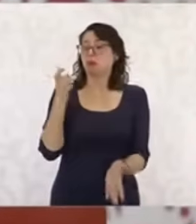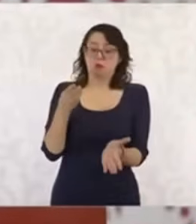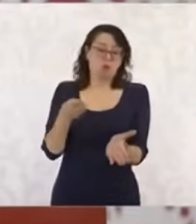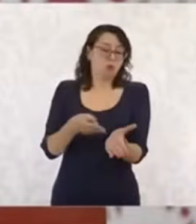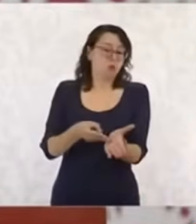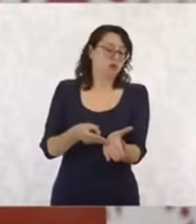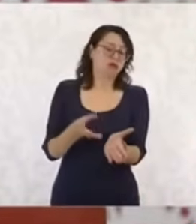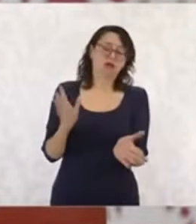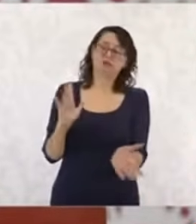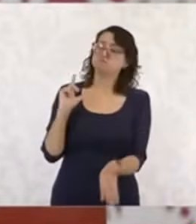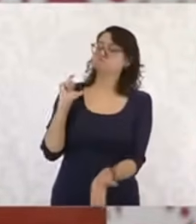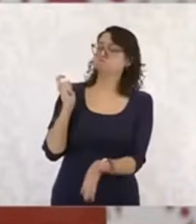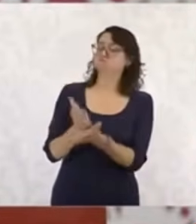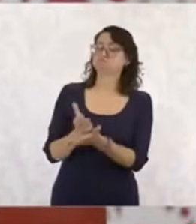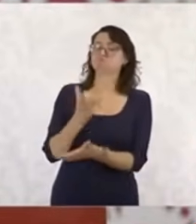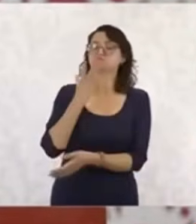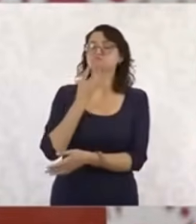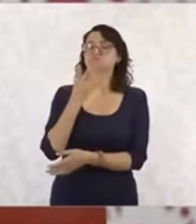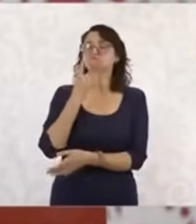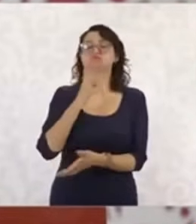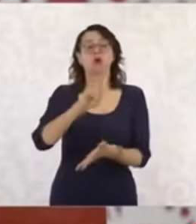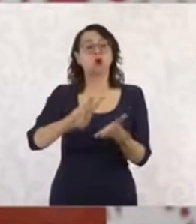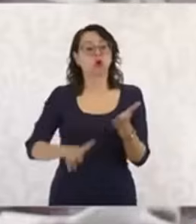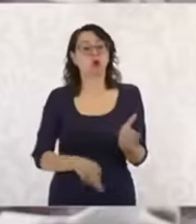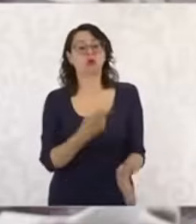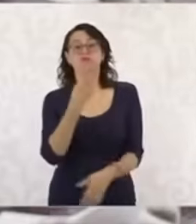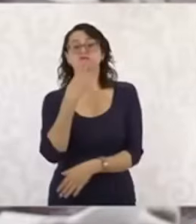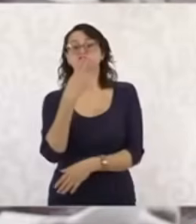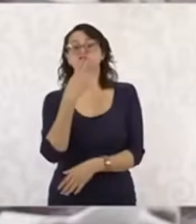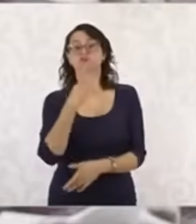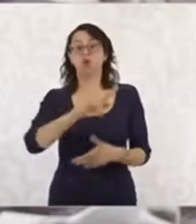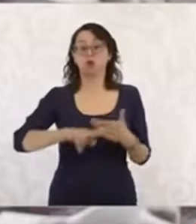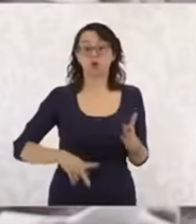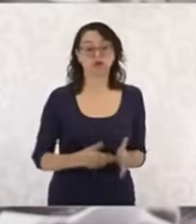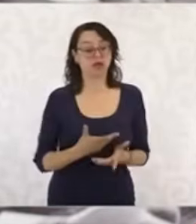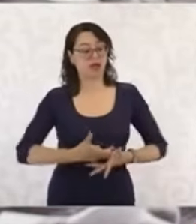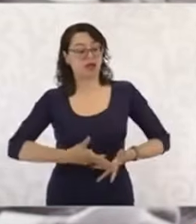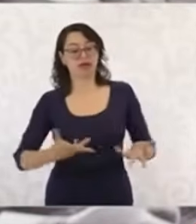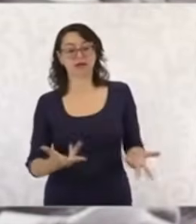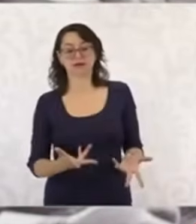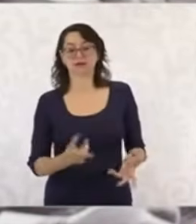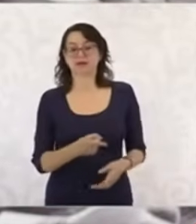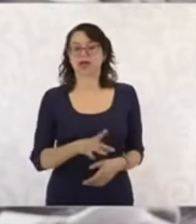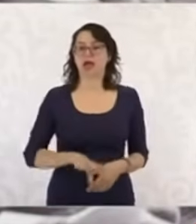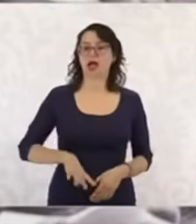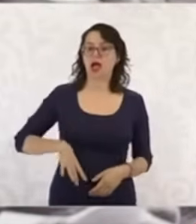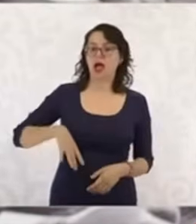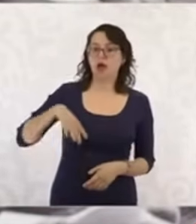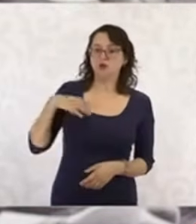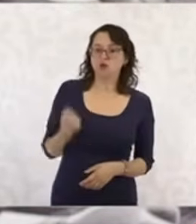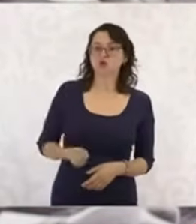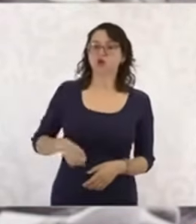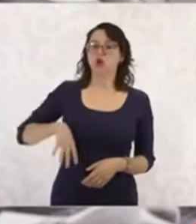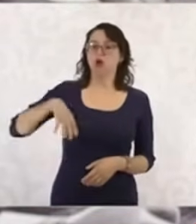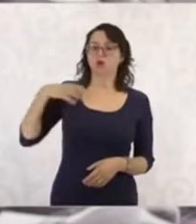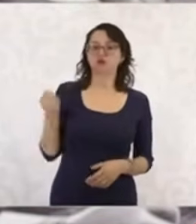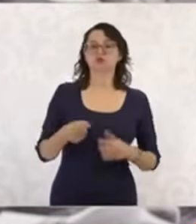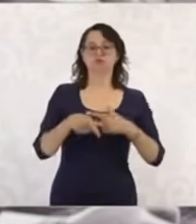es muy económico y se vuelven a instalar estos negocios que lo que generan es un abuso en la